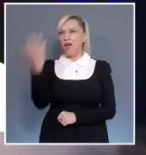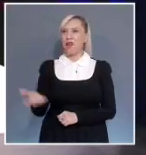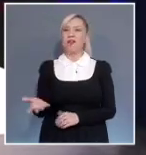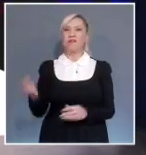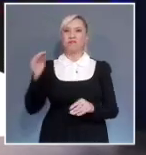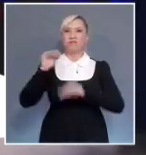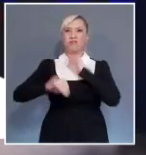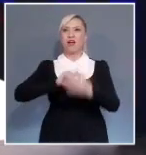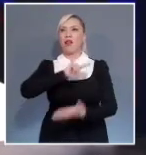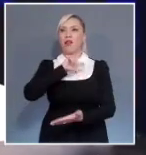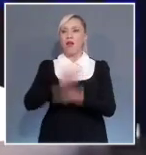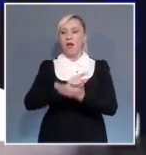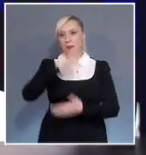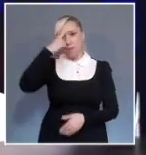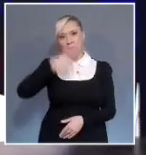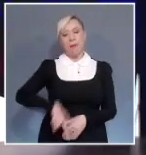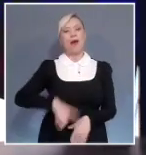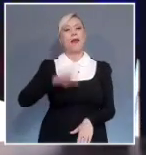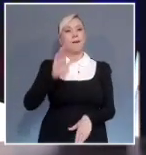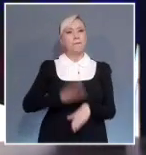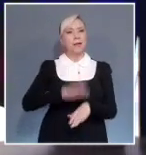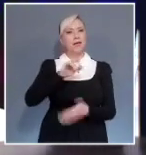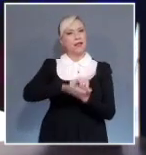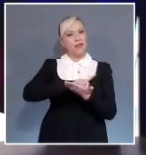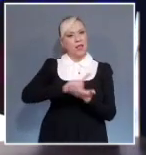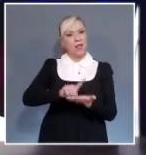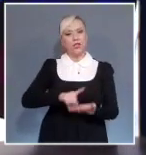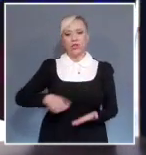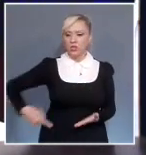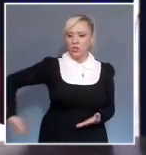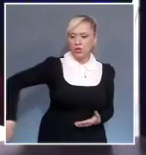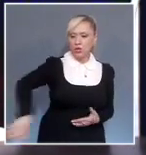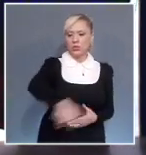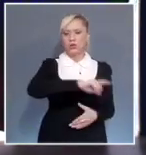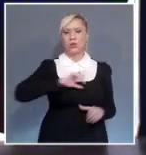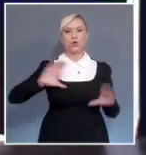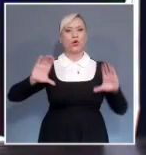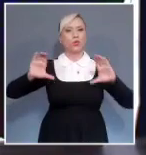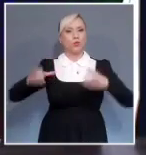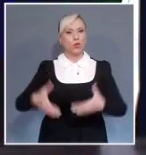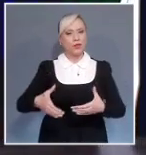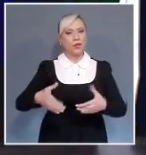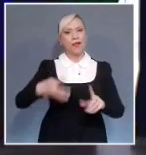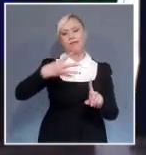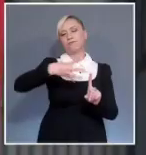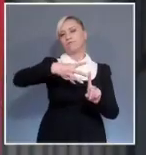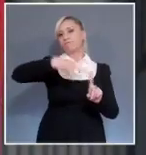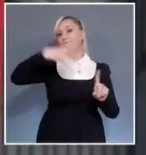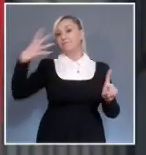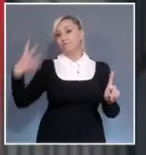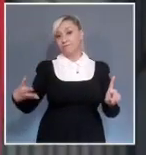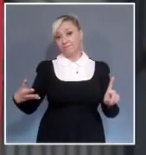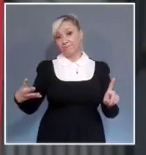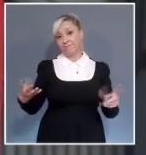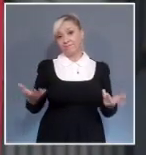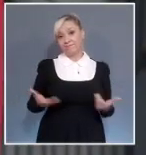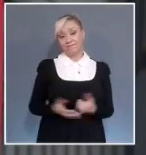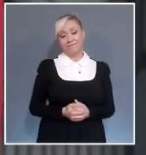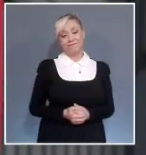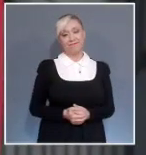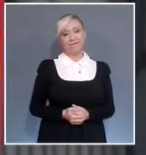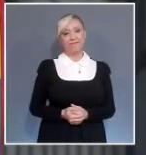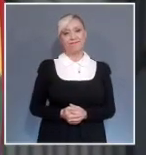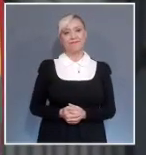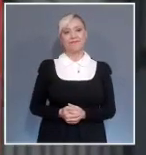el ejercicio de derechos a los integrantes de la comunidad de la diversidad sexual. Para avanzar en